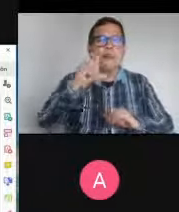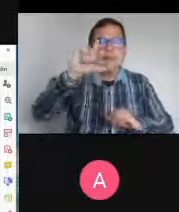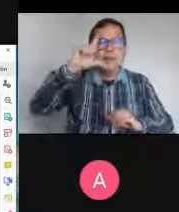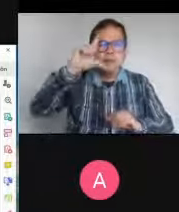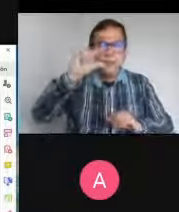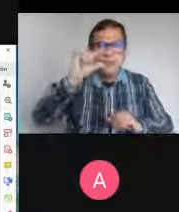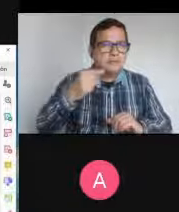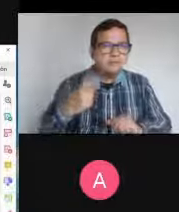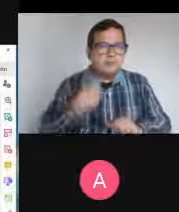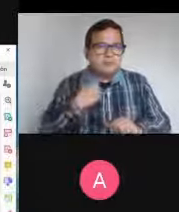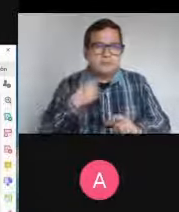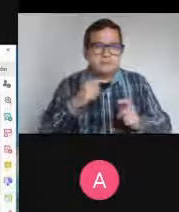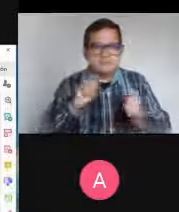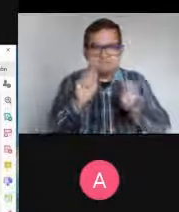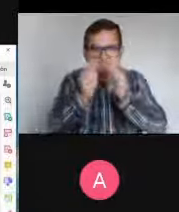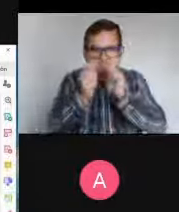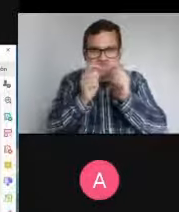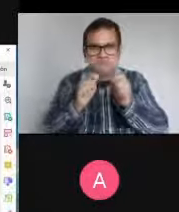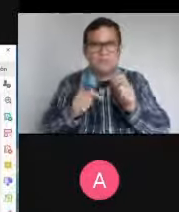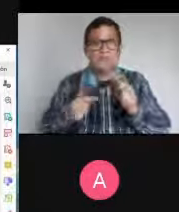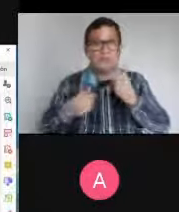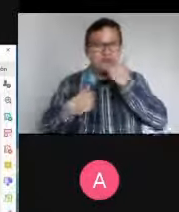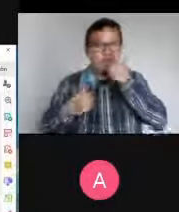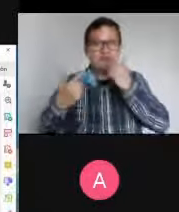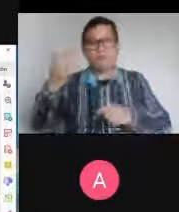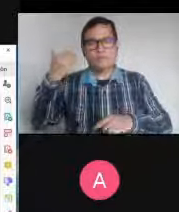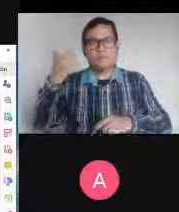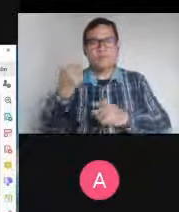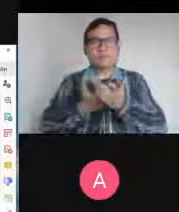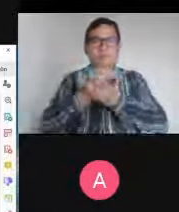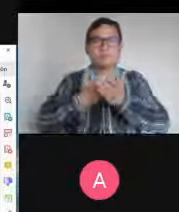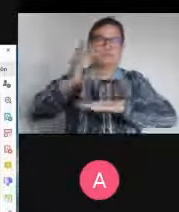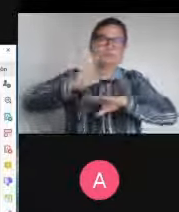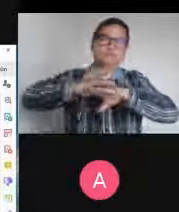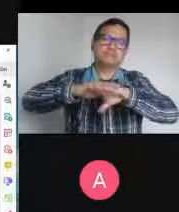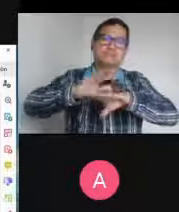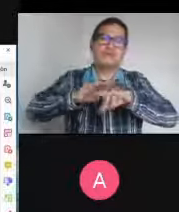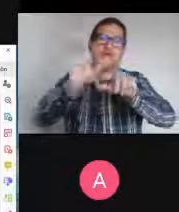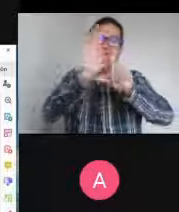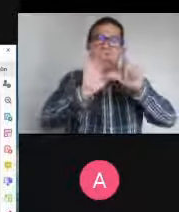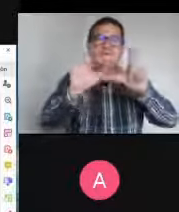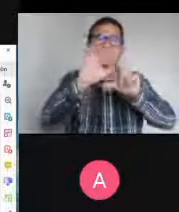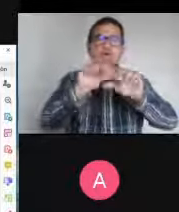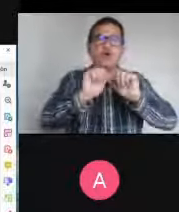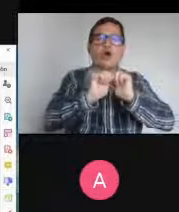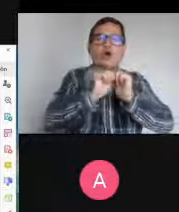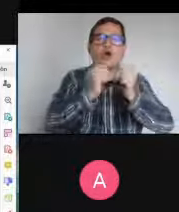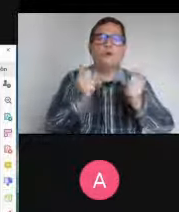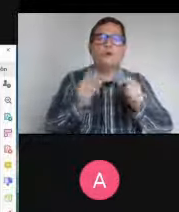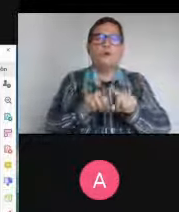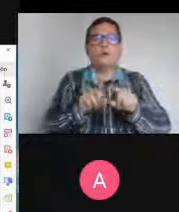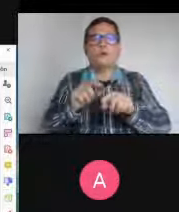no nos funcionó, yo la anterior sesión les coloqué también un videito de donde el director de curso pues nos